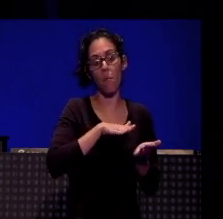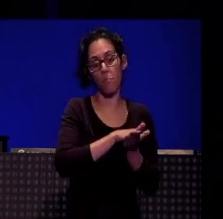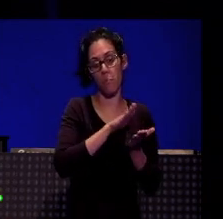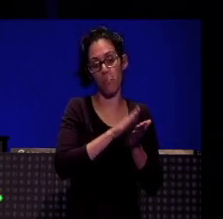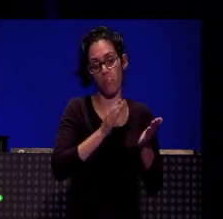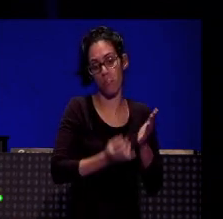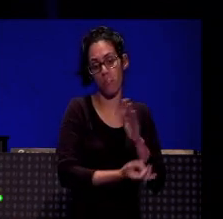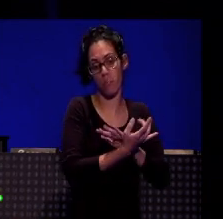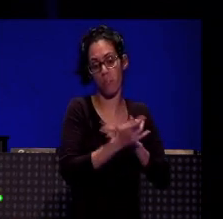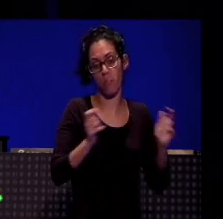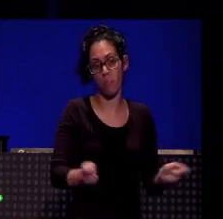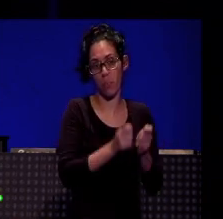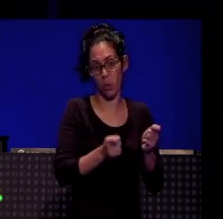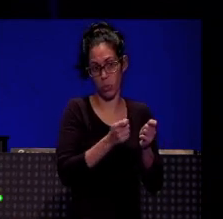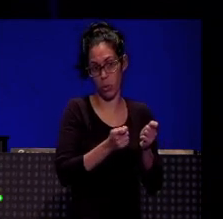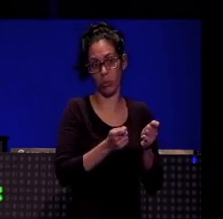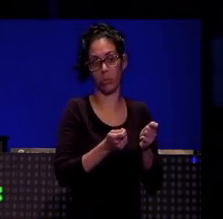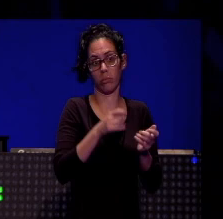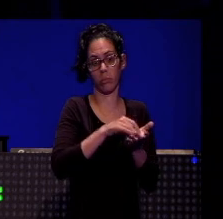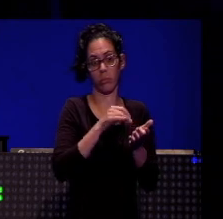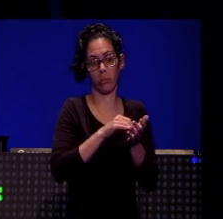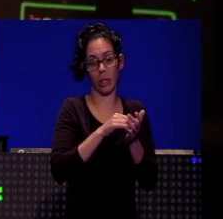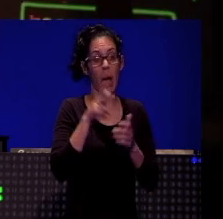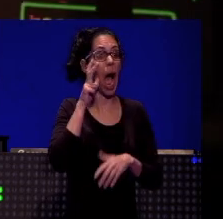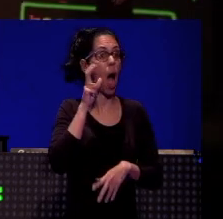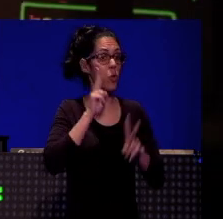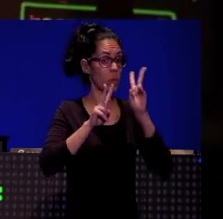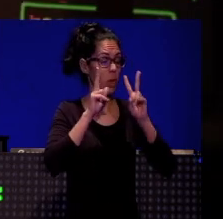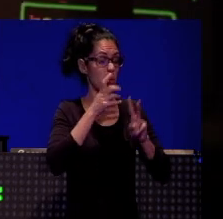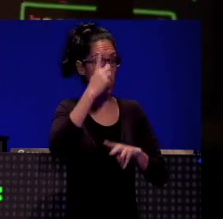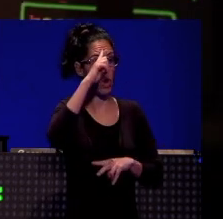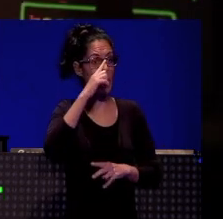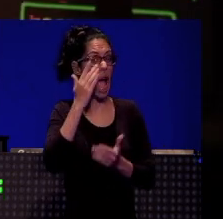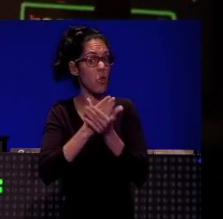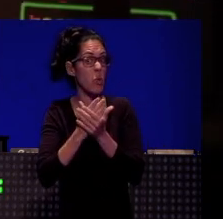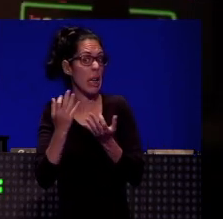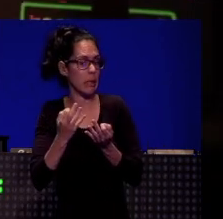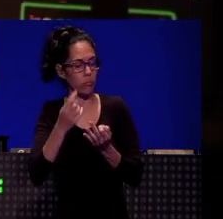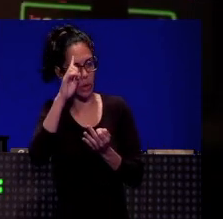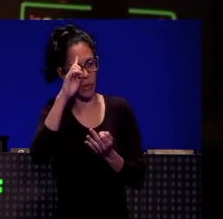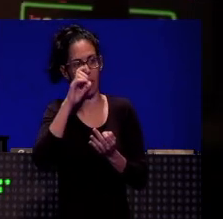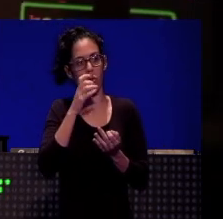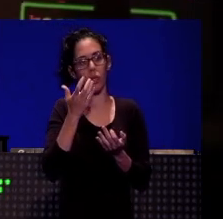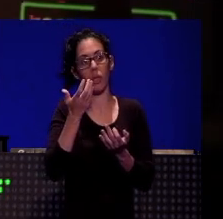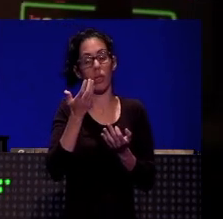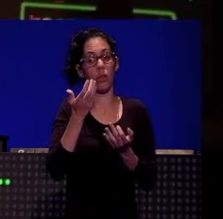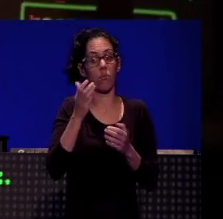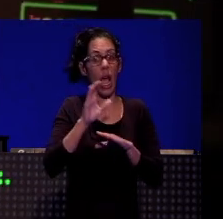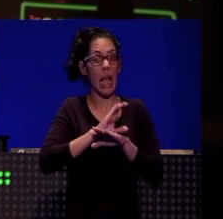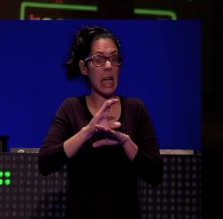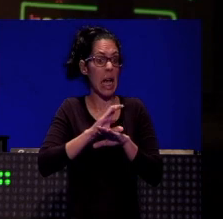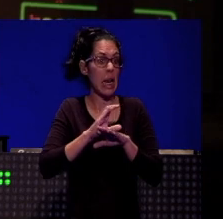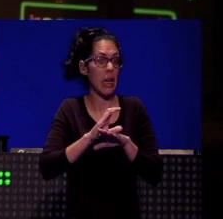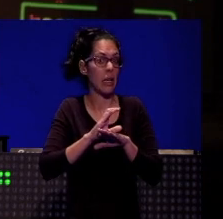técnico super de producción de visuales pudiendo saber lo que quería estudiar y no quería estudiar una carrera sin saber que estuviera un